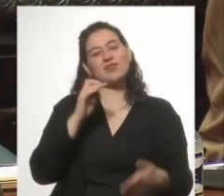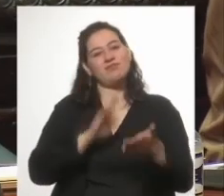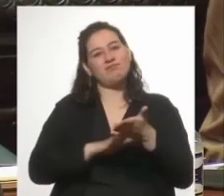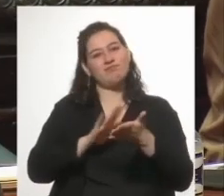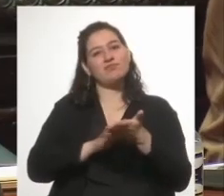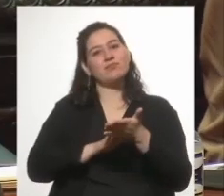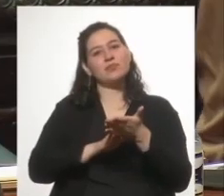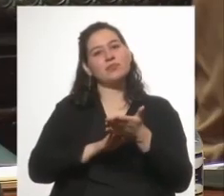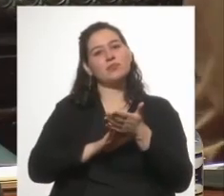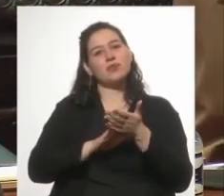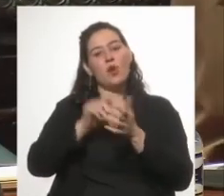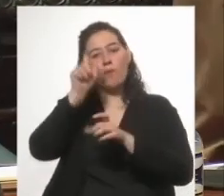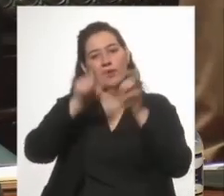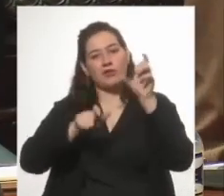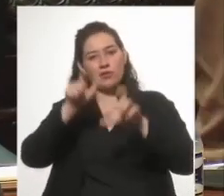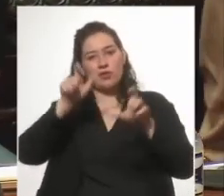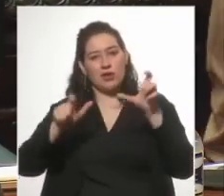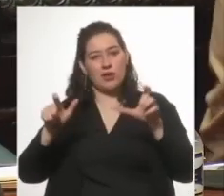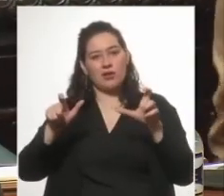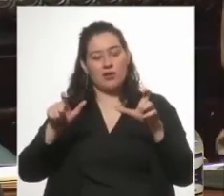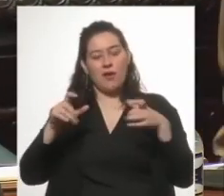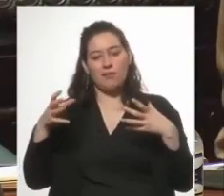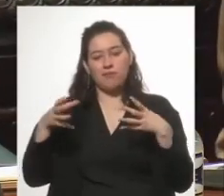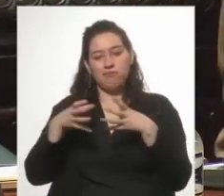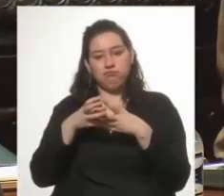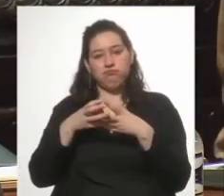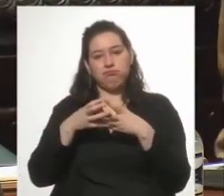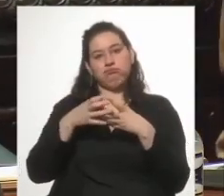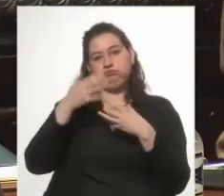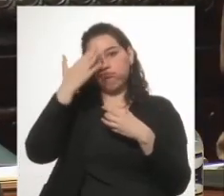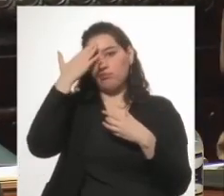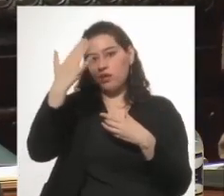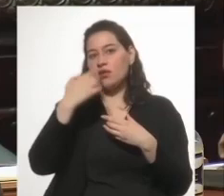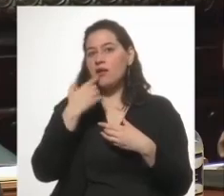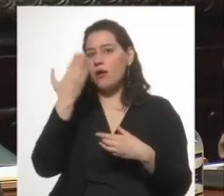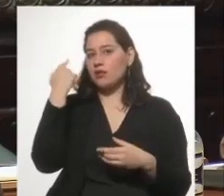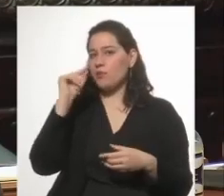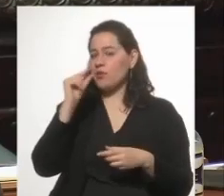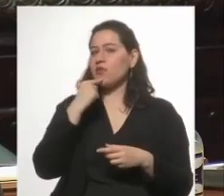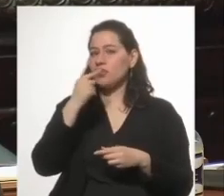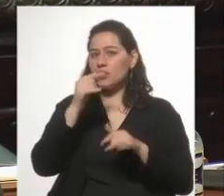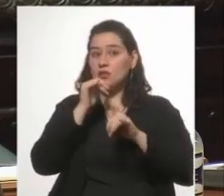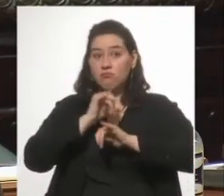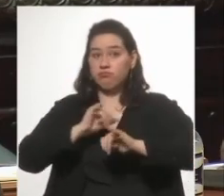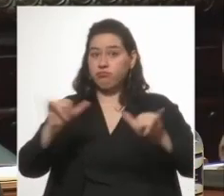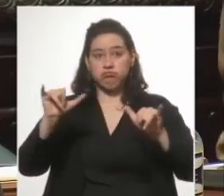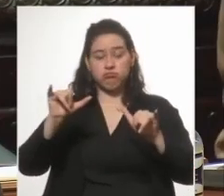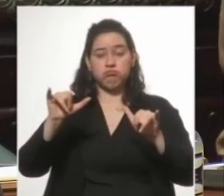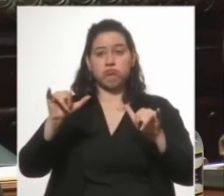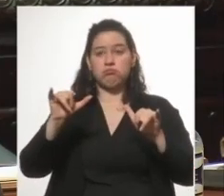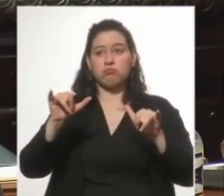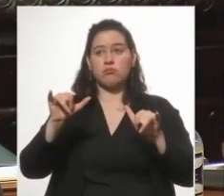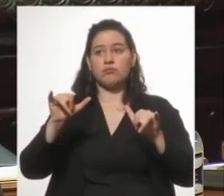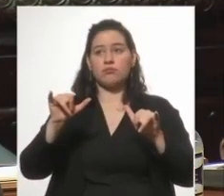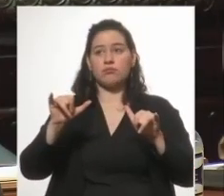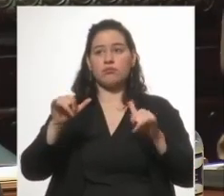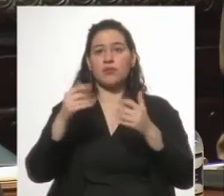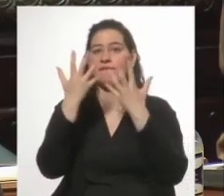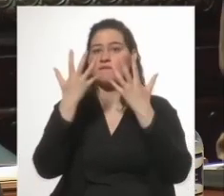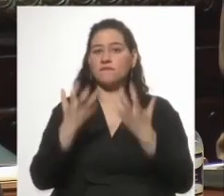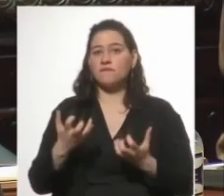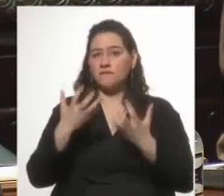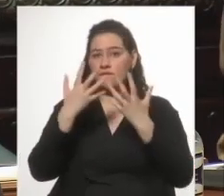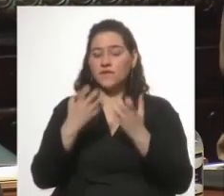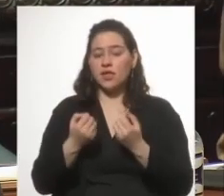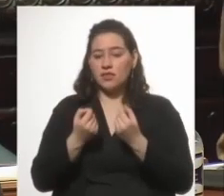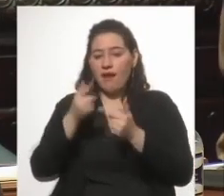cuando referentes del partido de la oposición han dicho recientemente, públicamente, que estarían dispuestos a darle